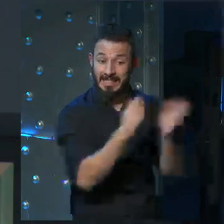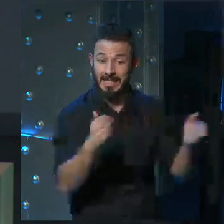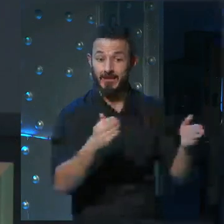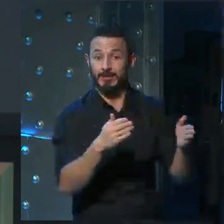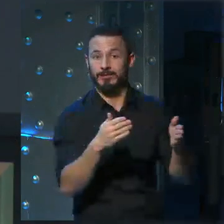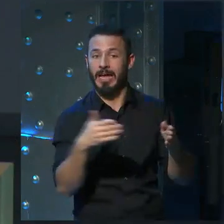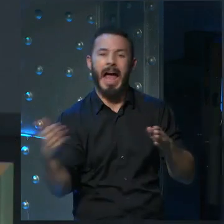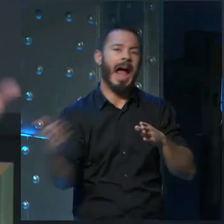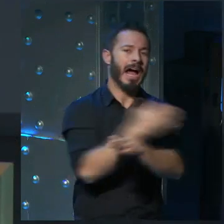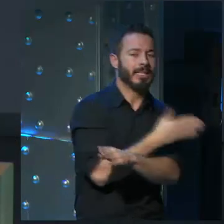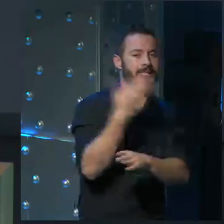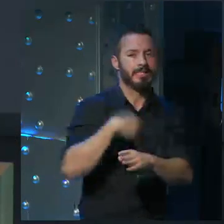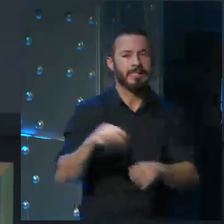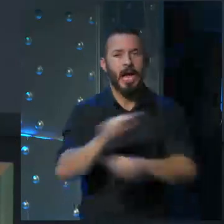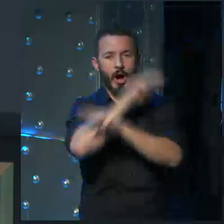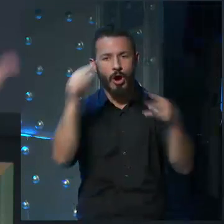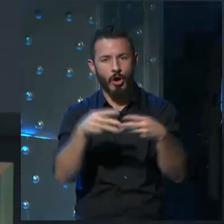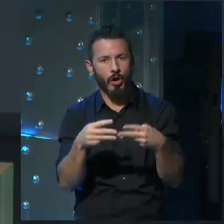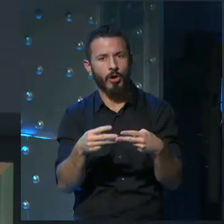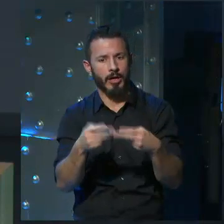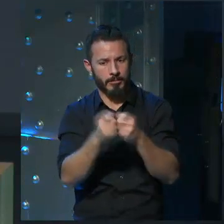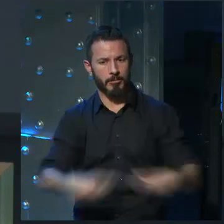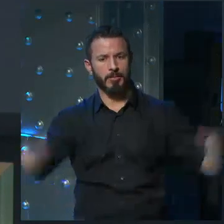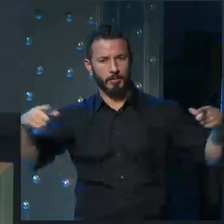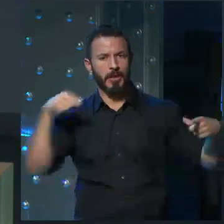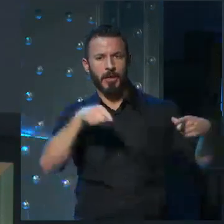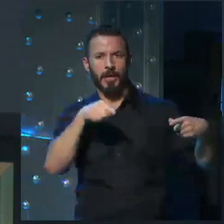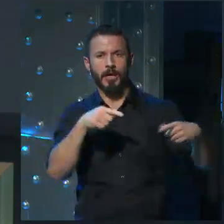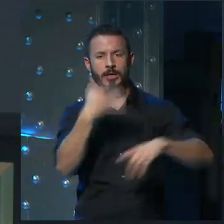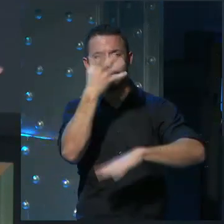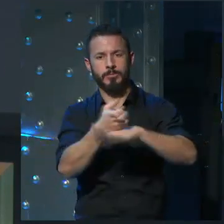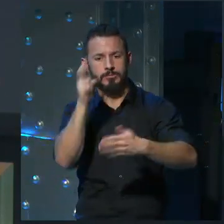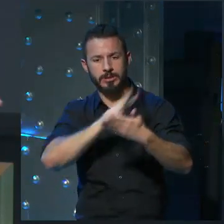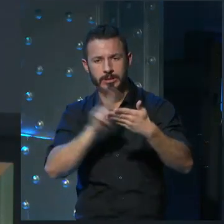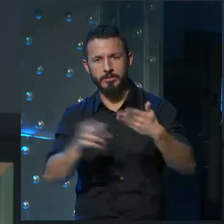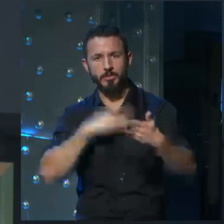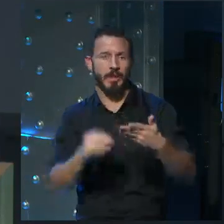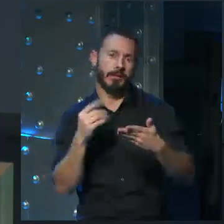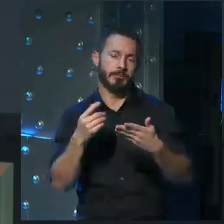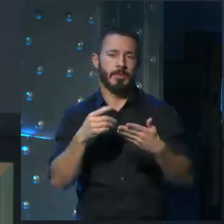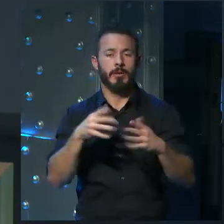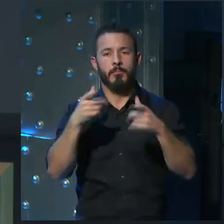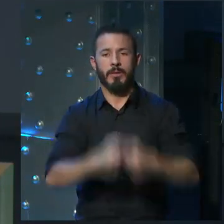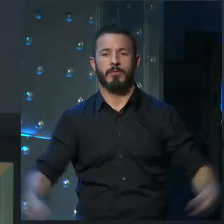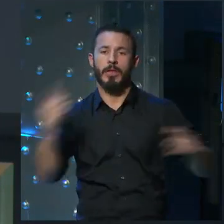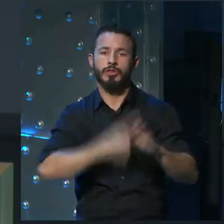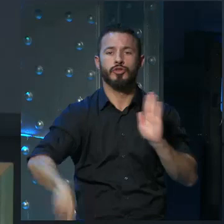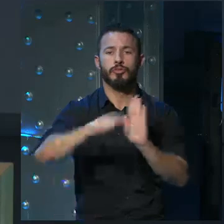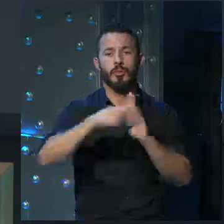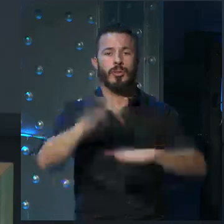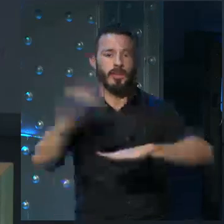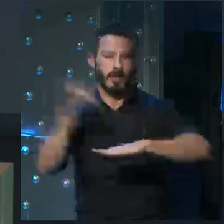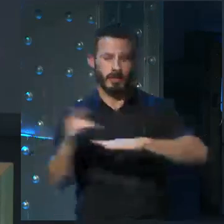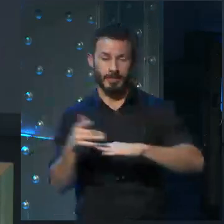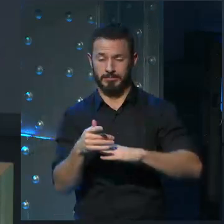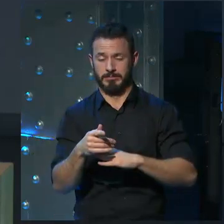se podía leer ya online en varias plataformas de suscripción digital. Me imagino que